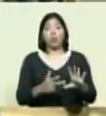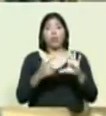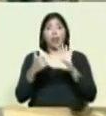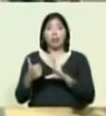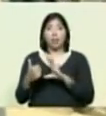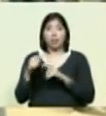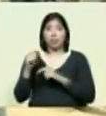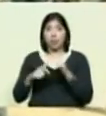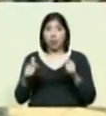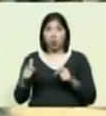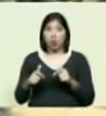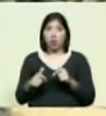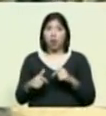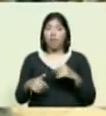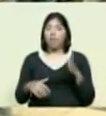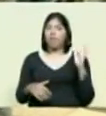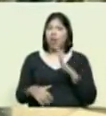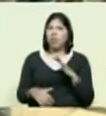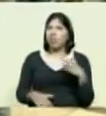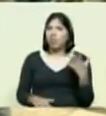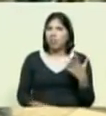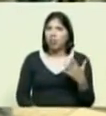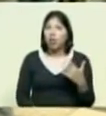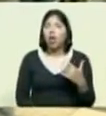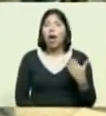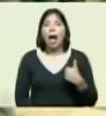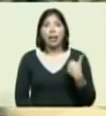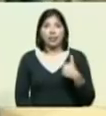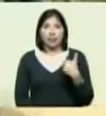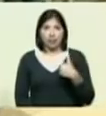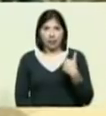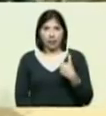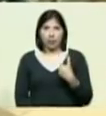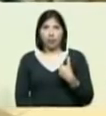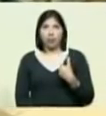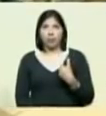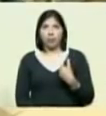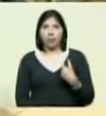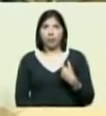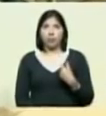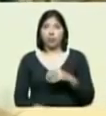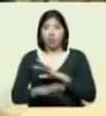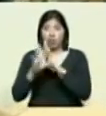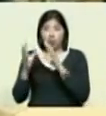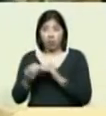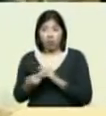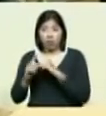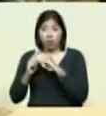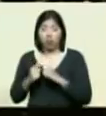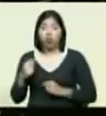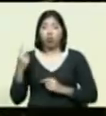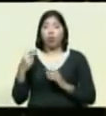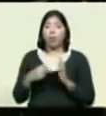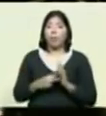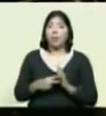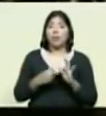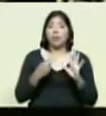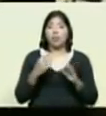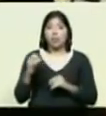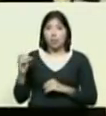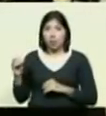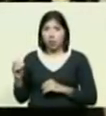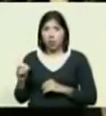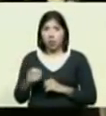venezolanos provenientes de Argentina que se suman a los más de 12.700 que han regresado a nuestro país a propósito del